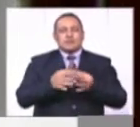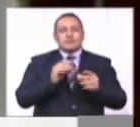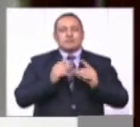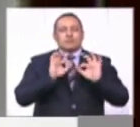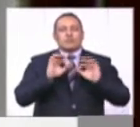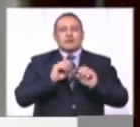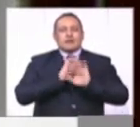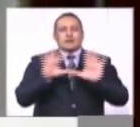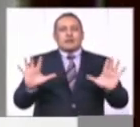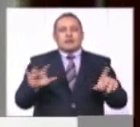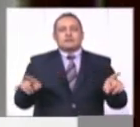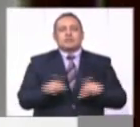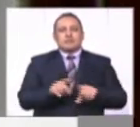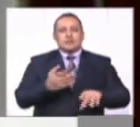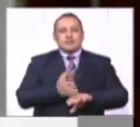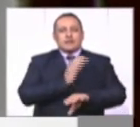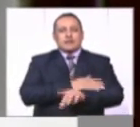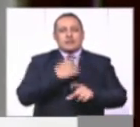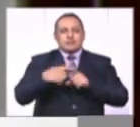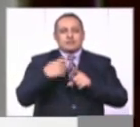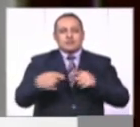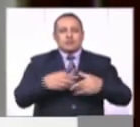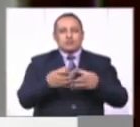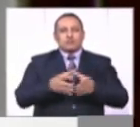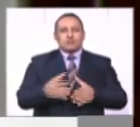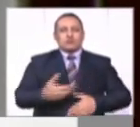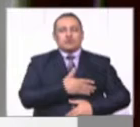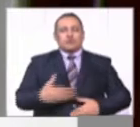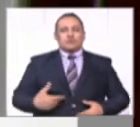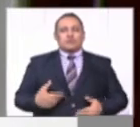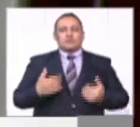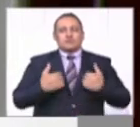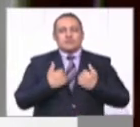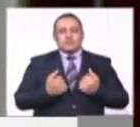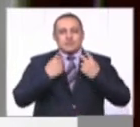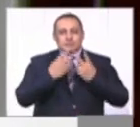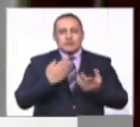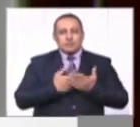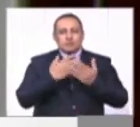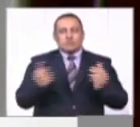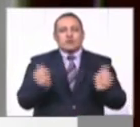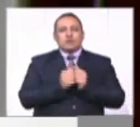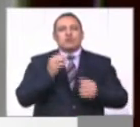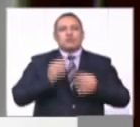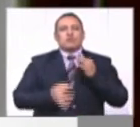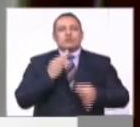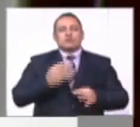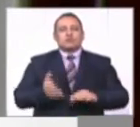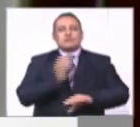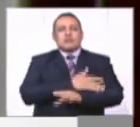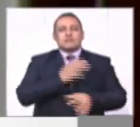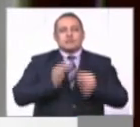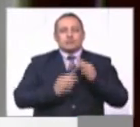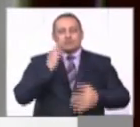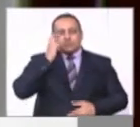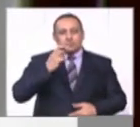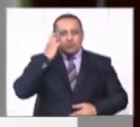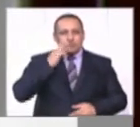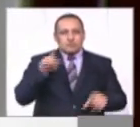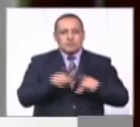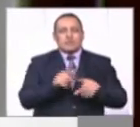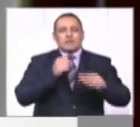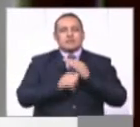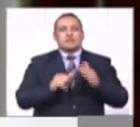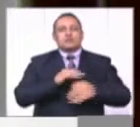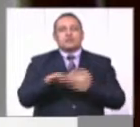taxativamente que altos funcionari del estado se encuentran sujetos a juicio y antejuicio político dentro de